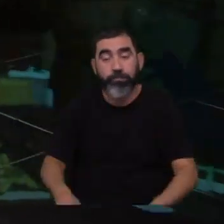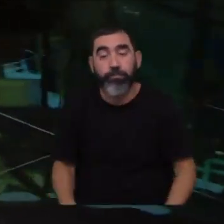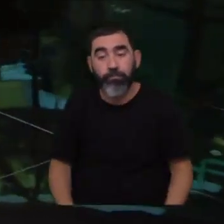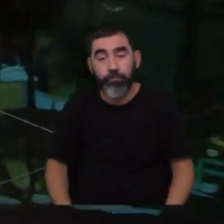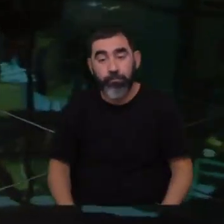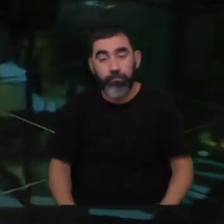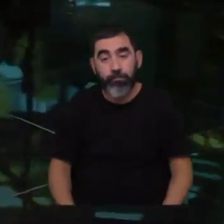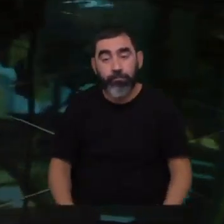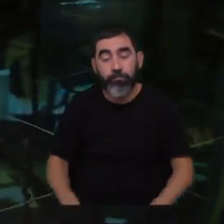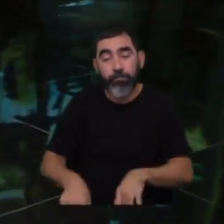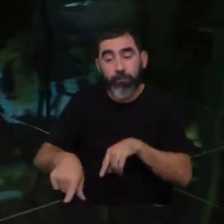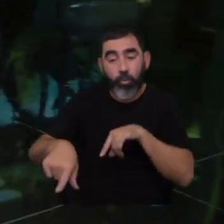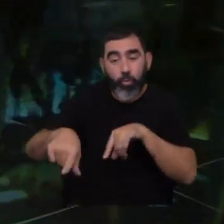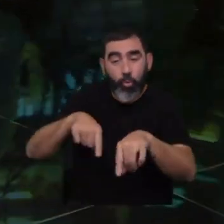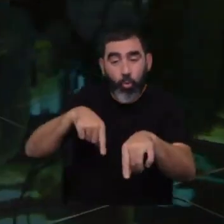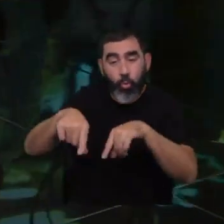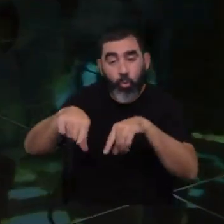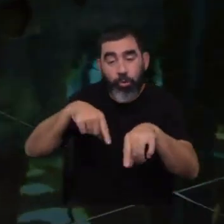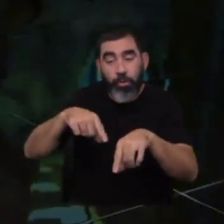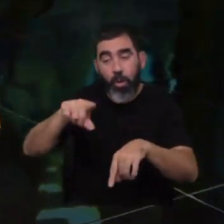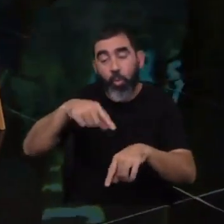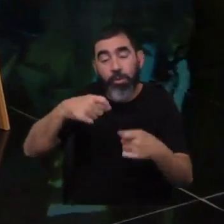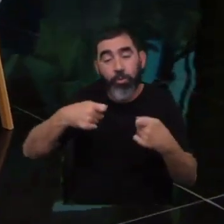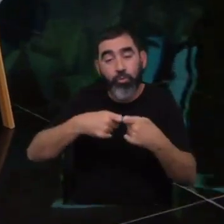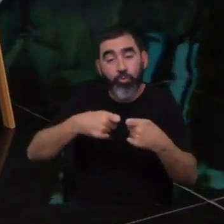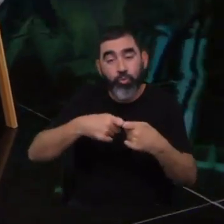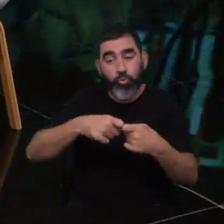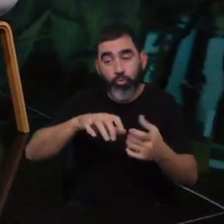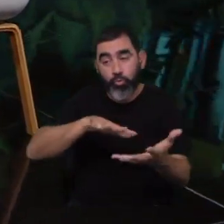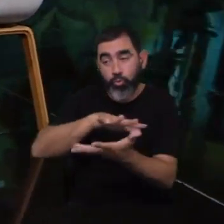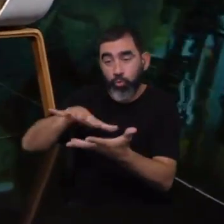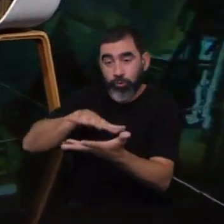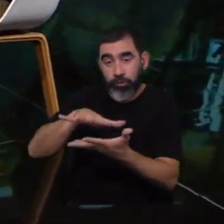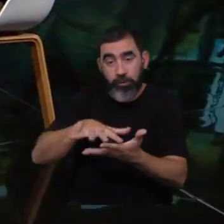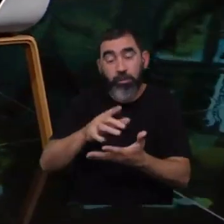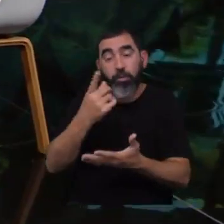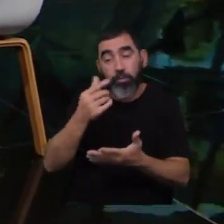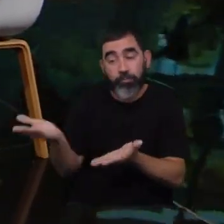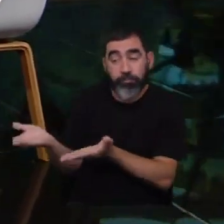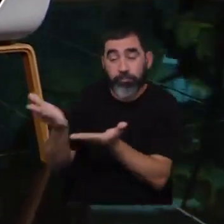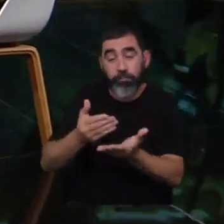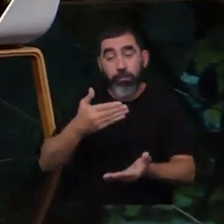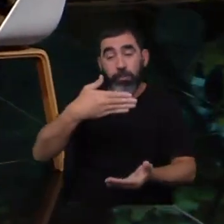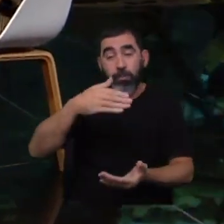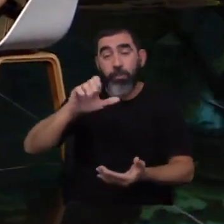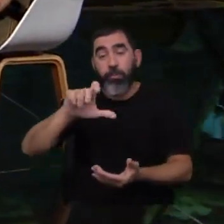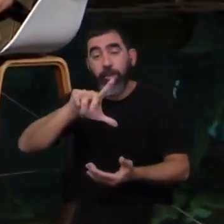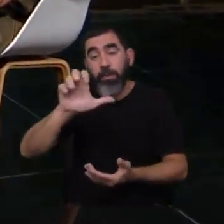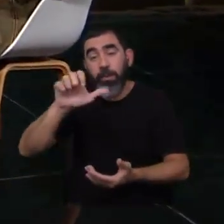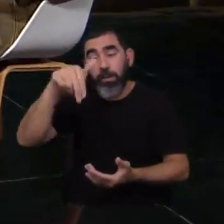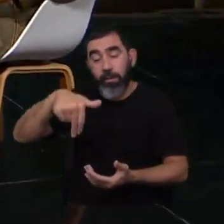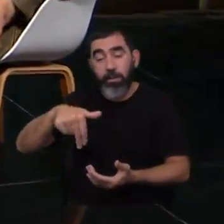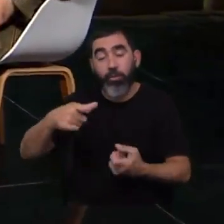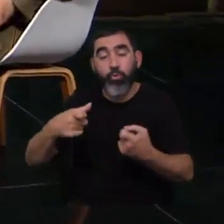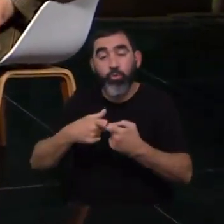empezamos a coordinar con las otras sociedades, y por eso vino aquí Belén Coralo, que es de la